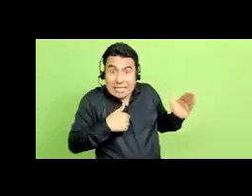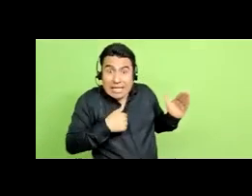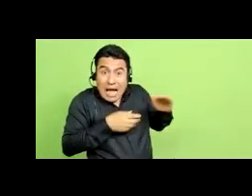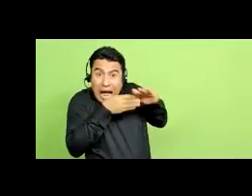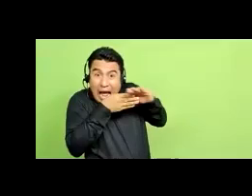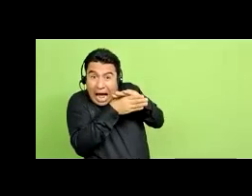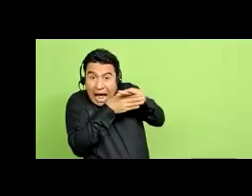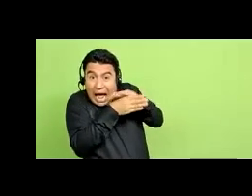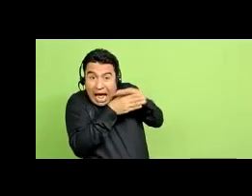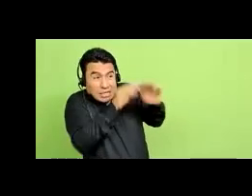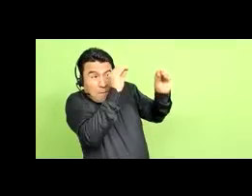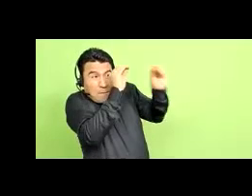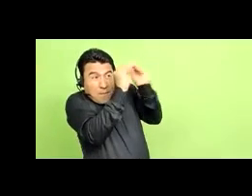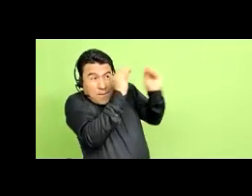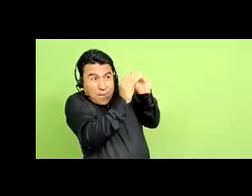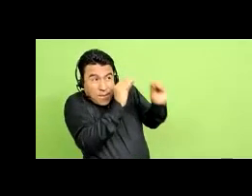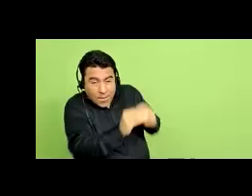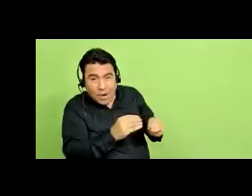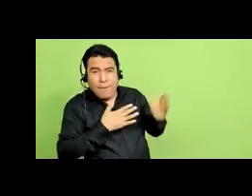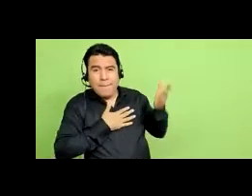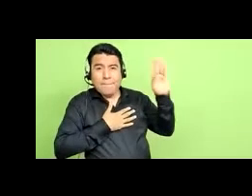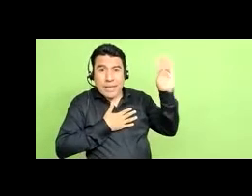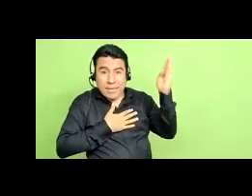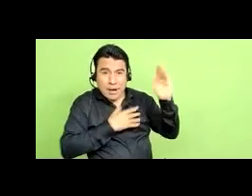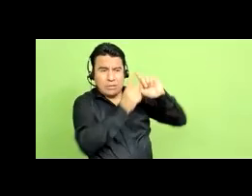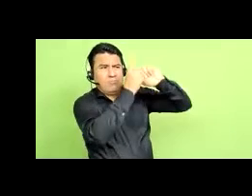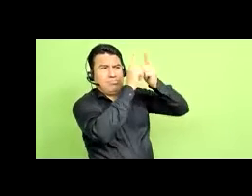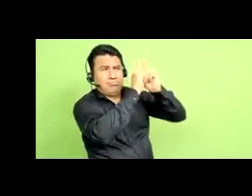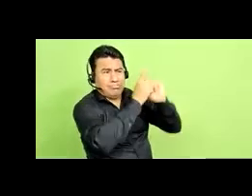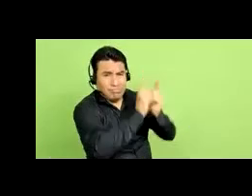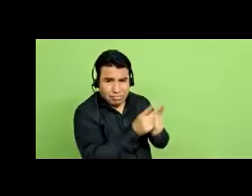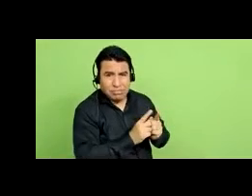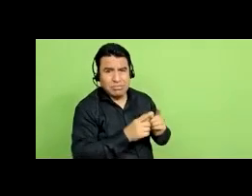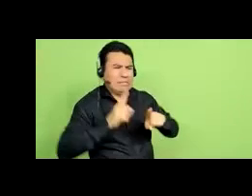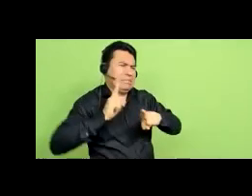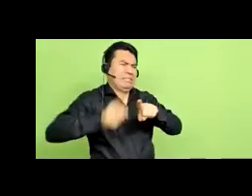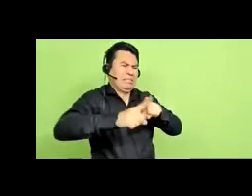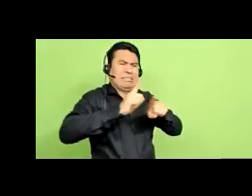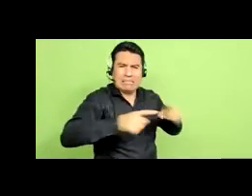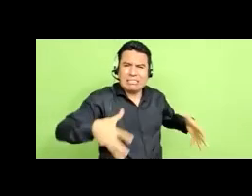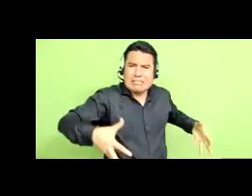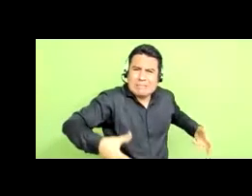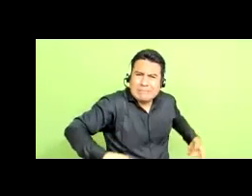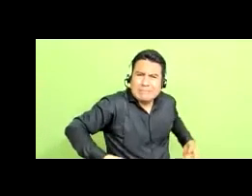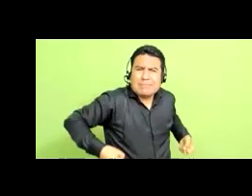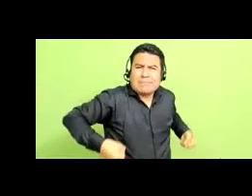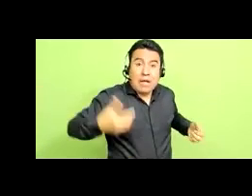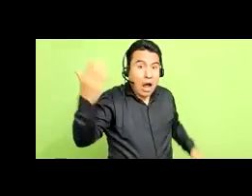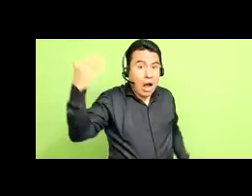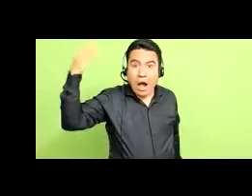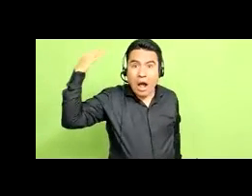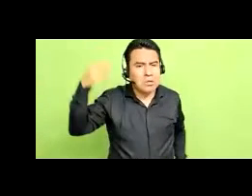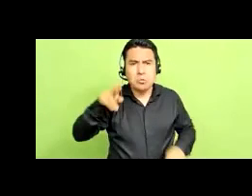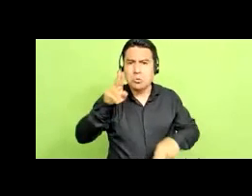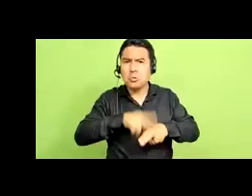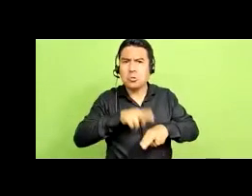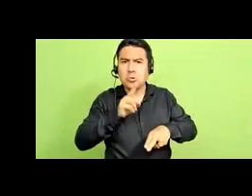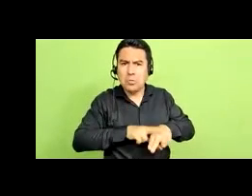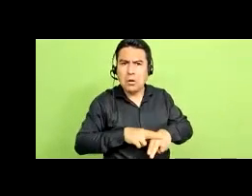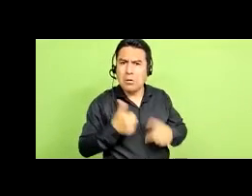a mi baño y tantas cosas a las que antes podía entrar pero